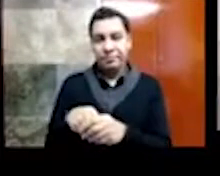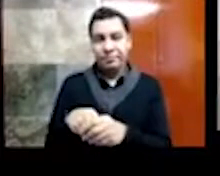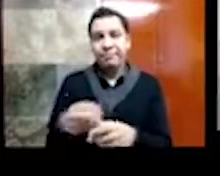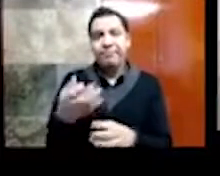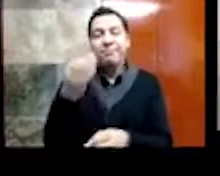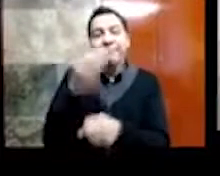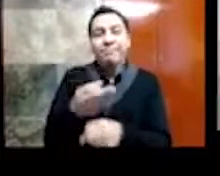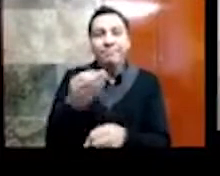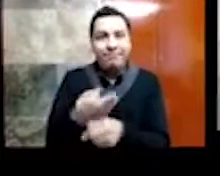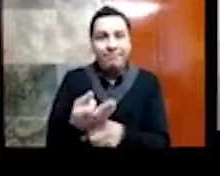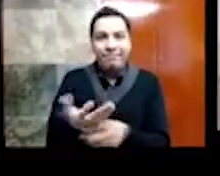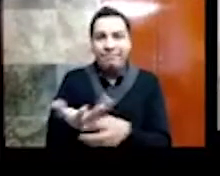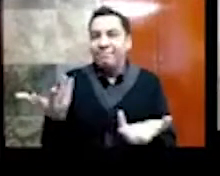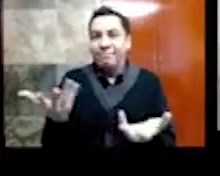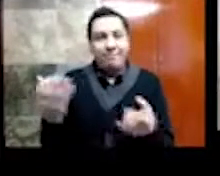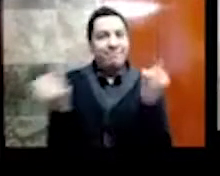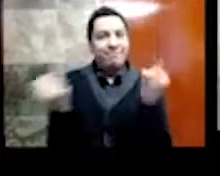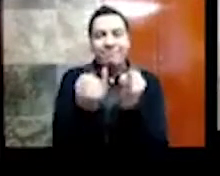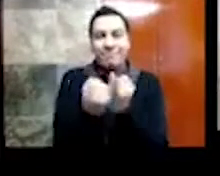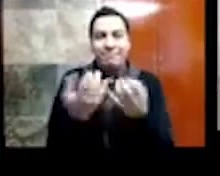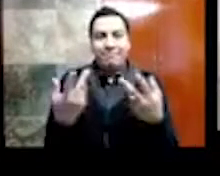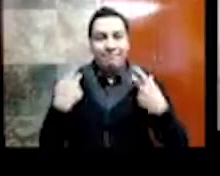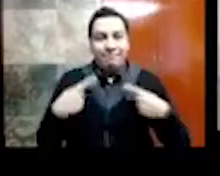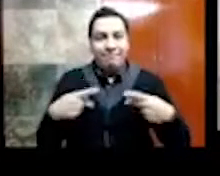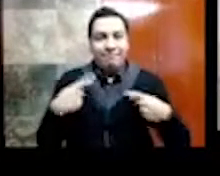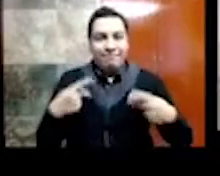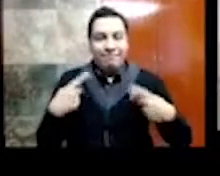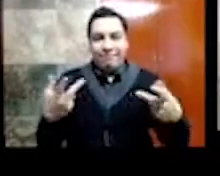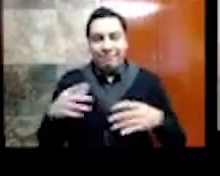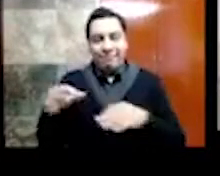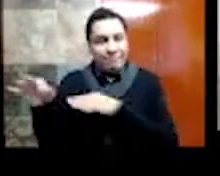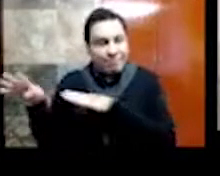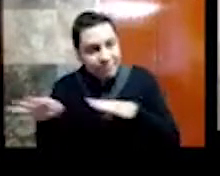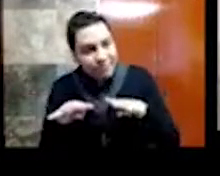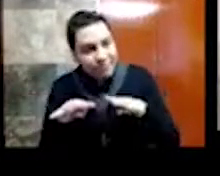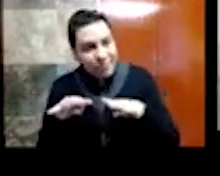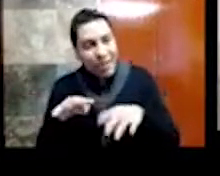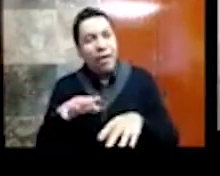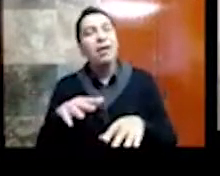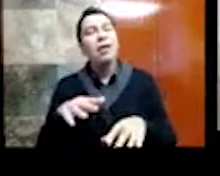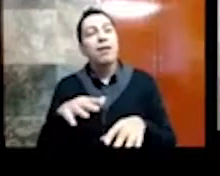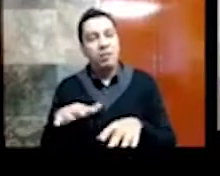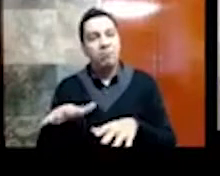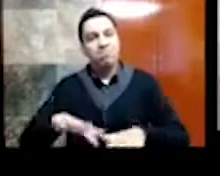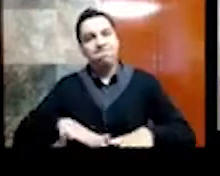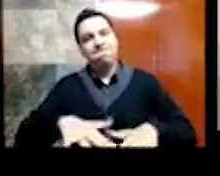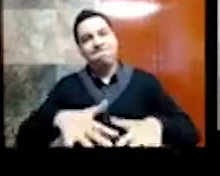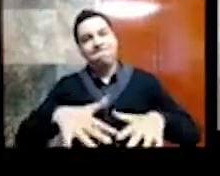parece haberse calmado algunos siglos, pero volvió a ser de las suyas